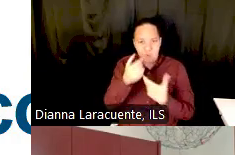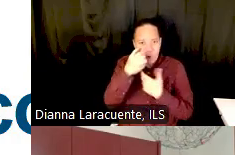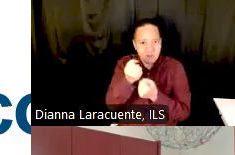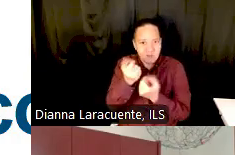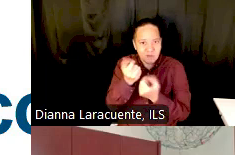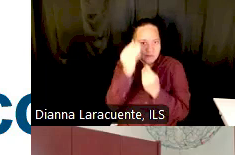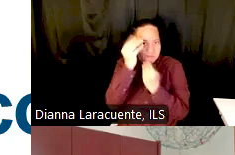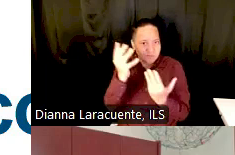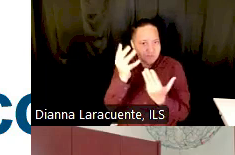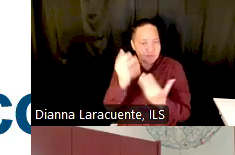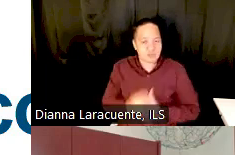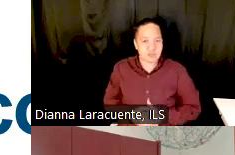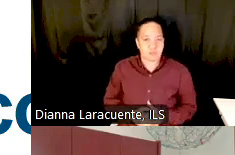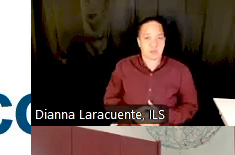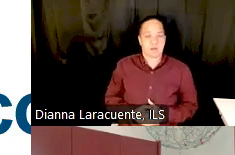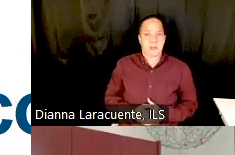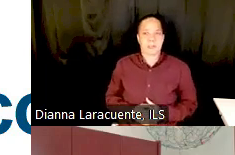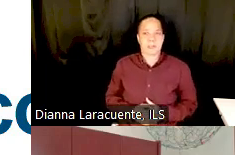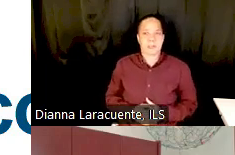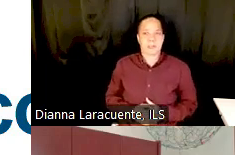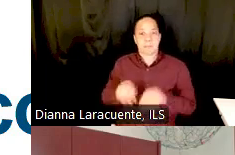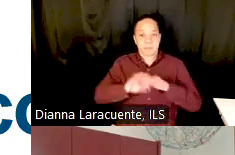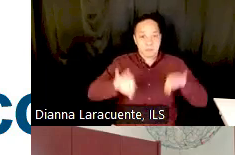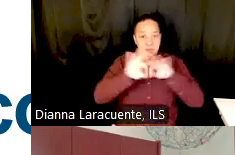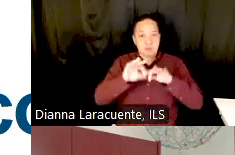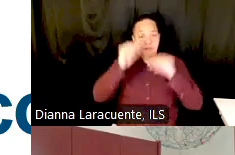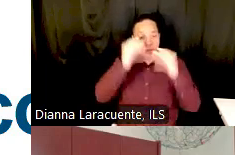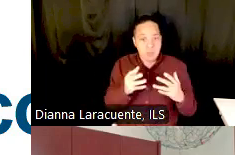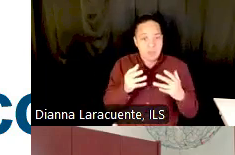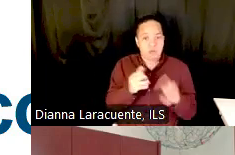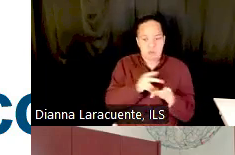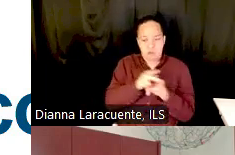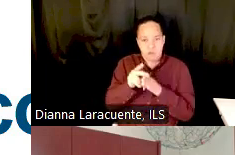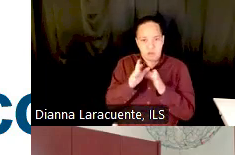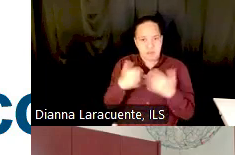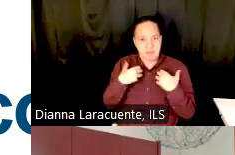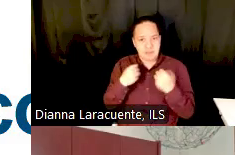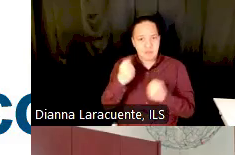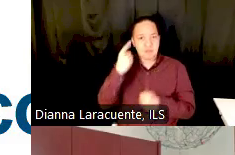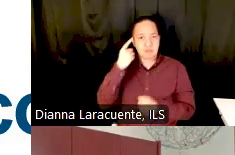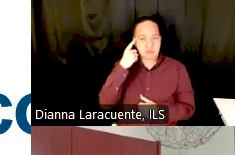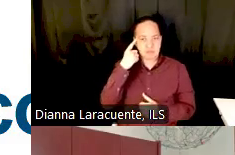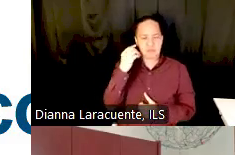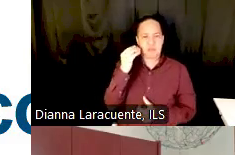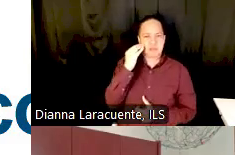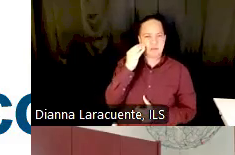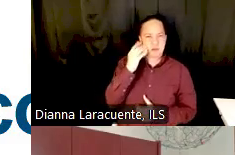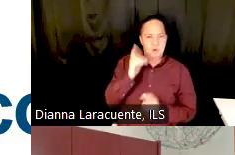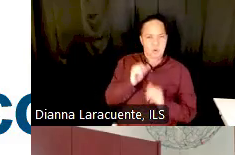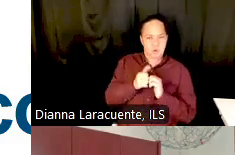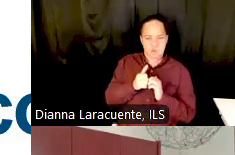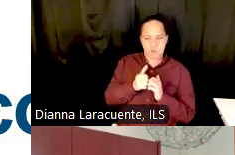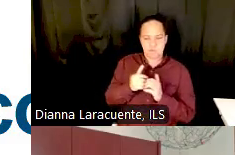que es importante que los maestros y los profesionales de la salud mental sepamos cómo dirigir a